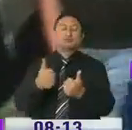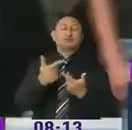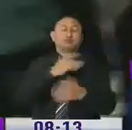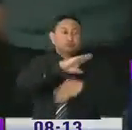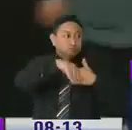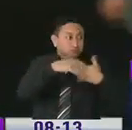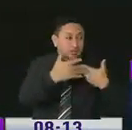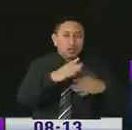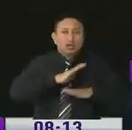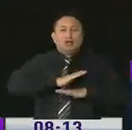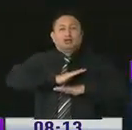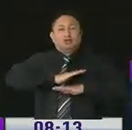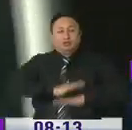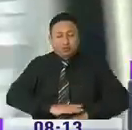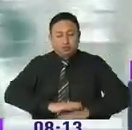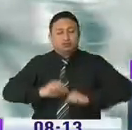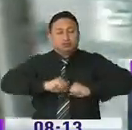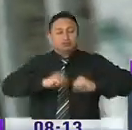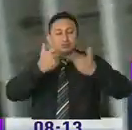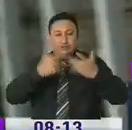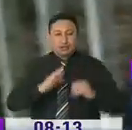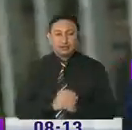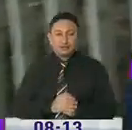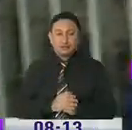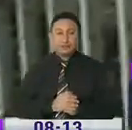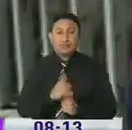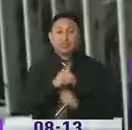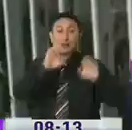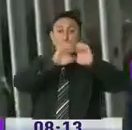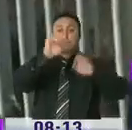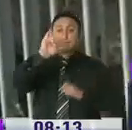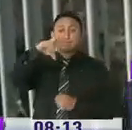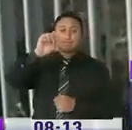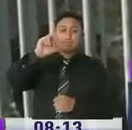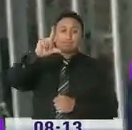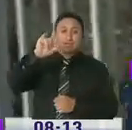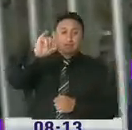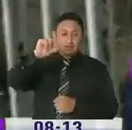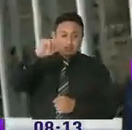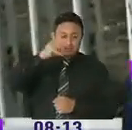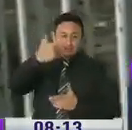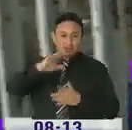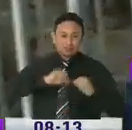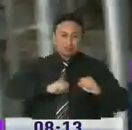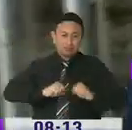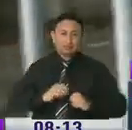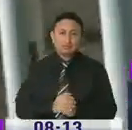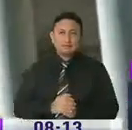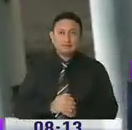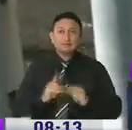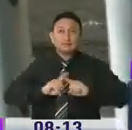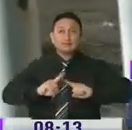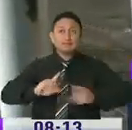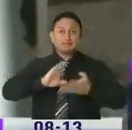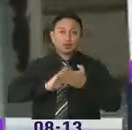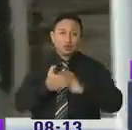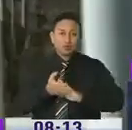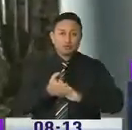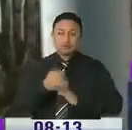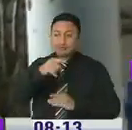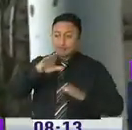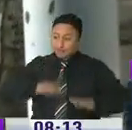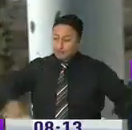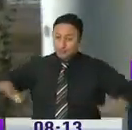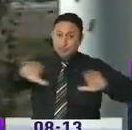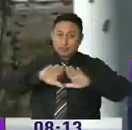las cosas. Inmobiliaria, sabemos que está ya haciendo el trámite, pero la comunidad en sí, en general del